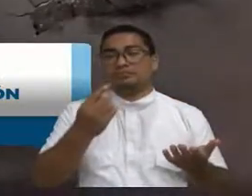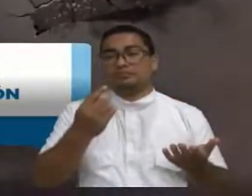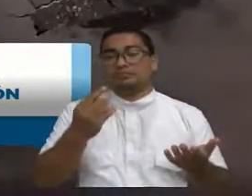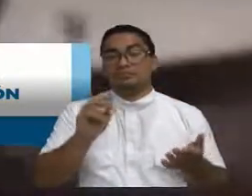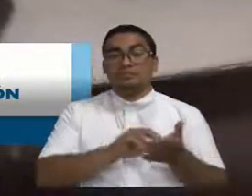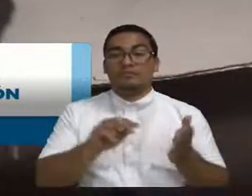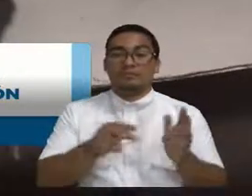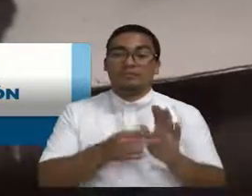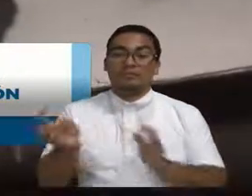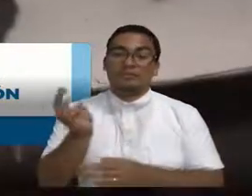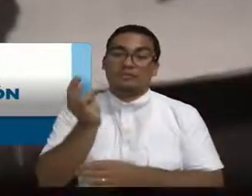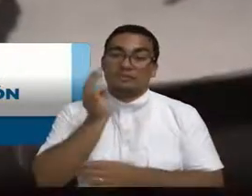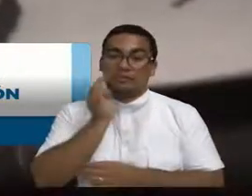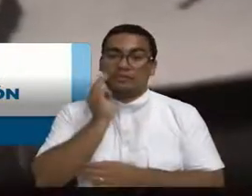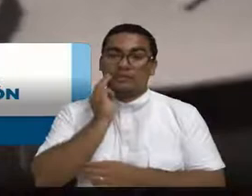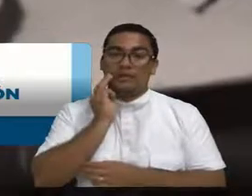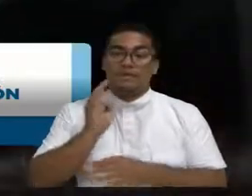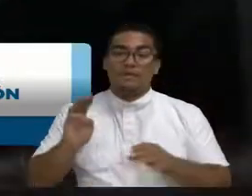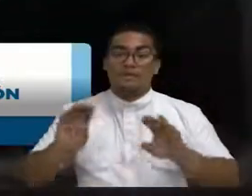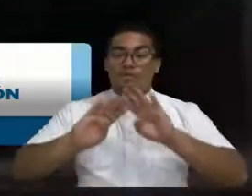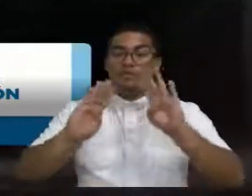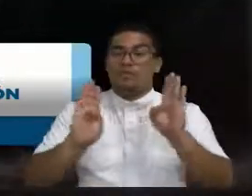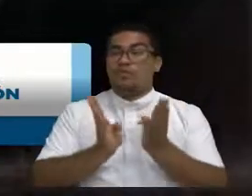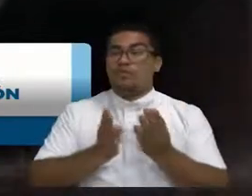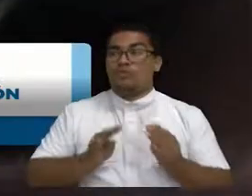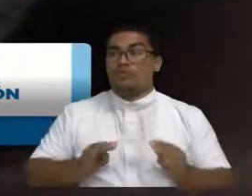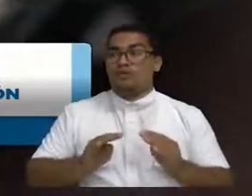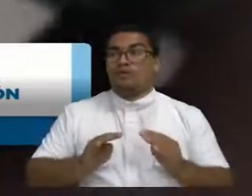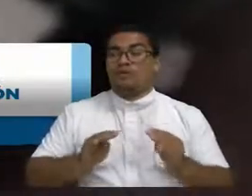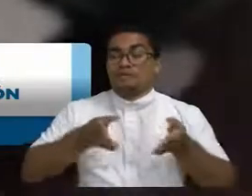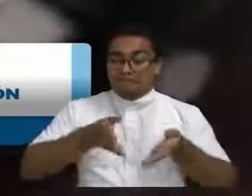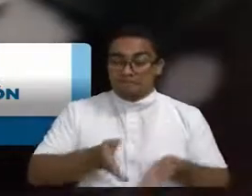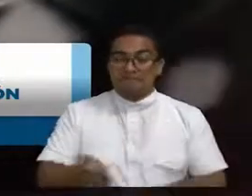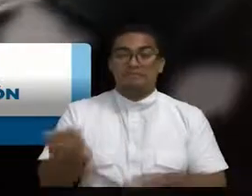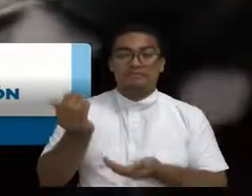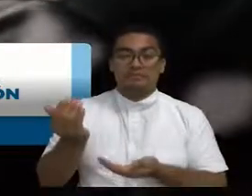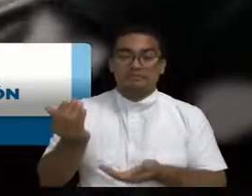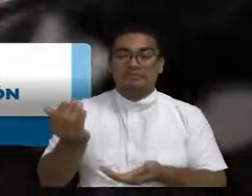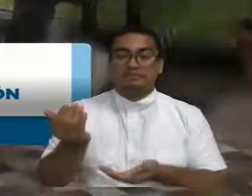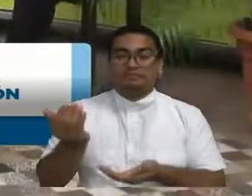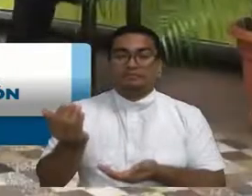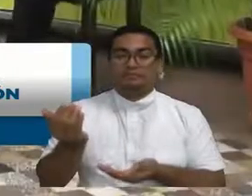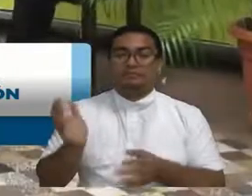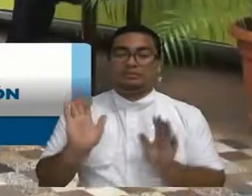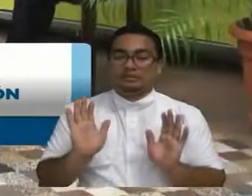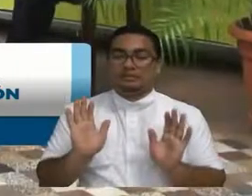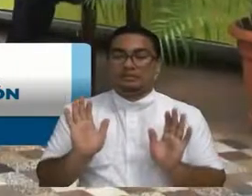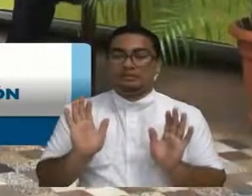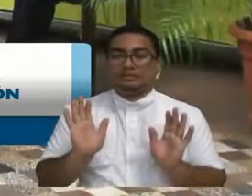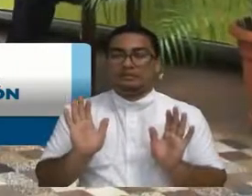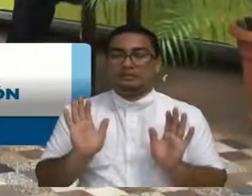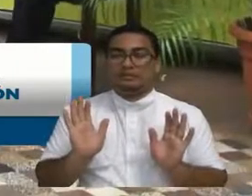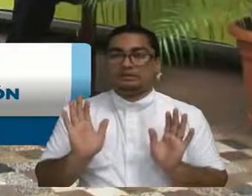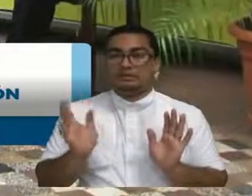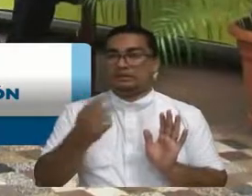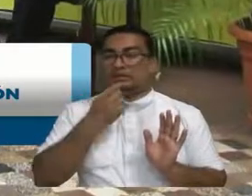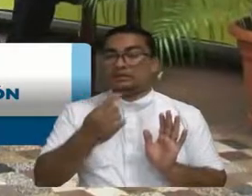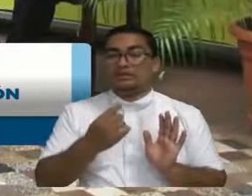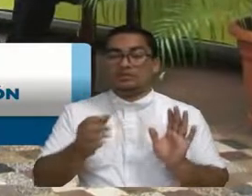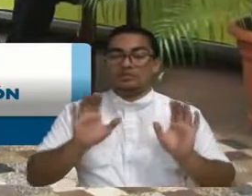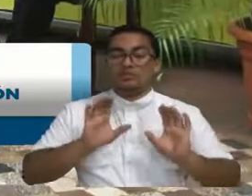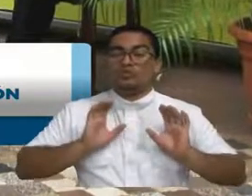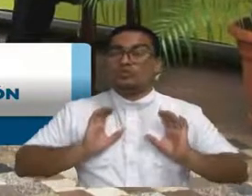madre, la mujer, pasa el parto, ¿verdad?, ocurre el parto, lógicamente las hormonas